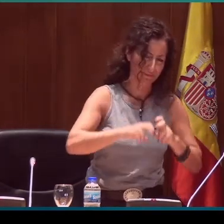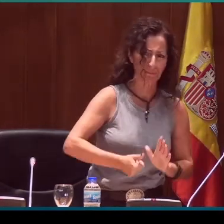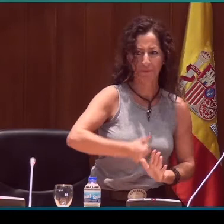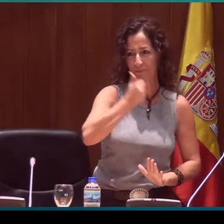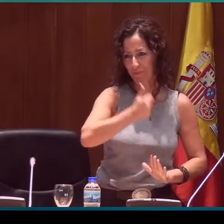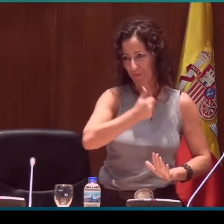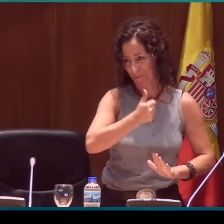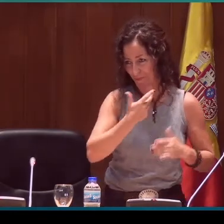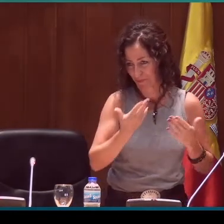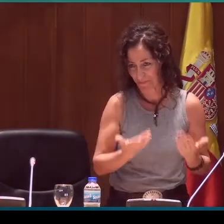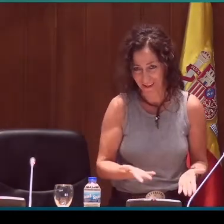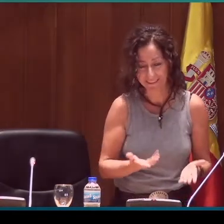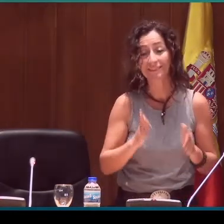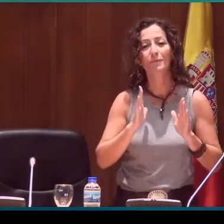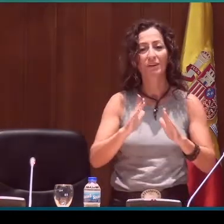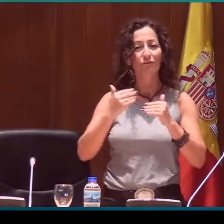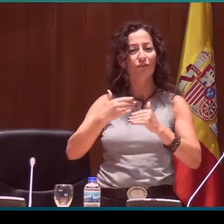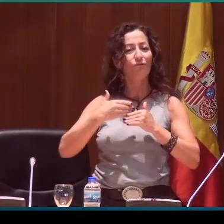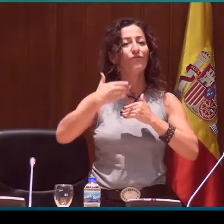Nos falta terminar esta investigación.